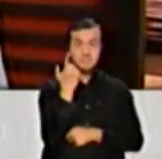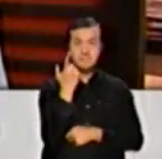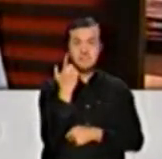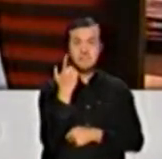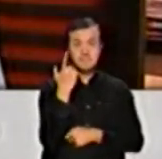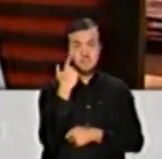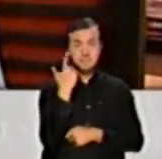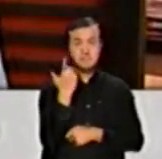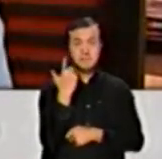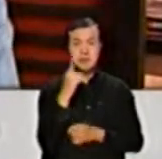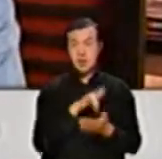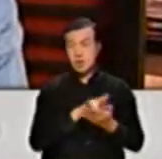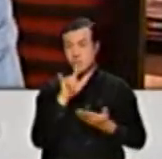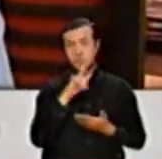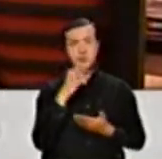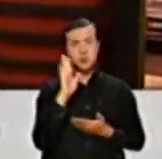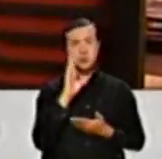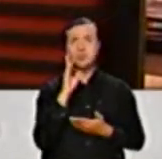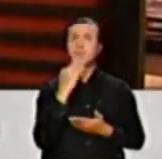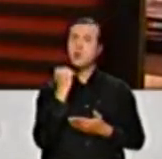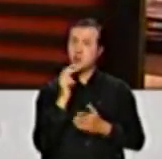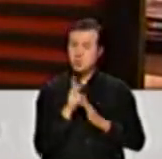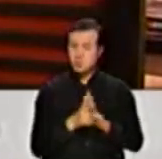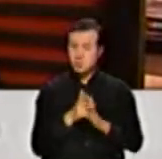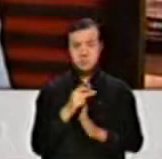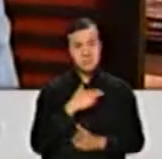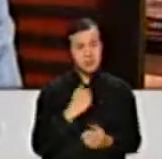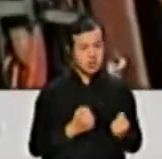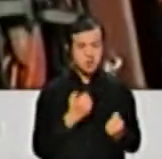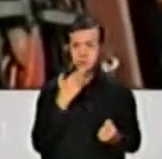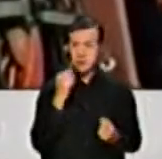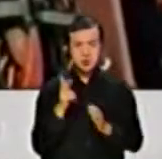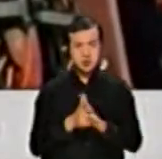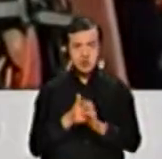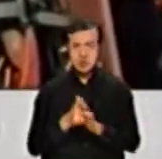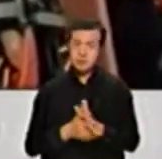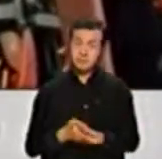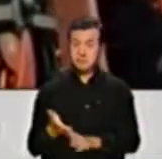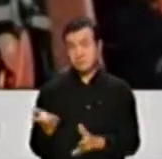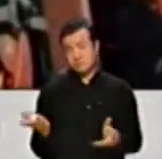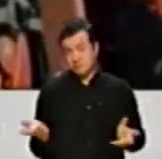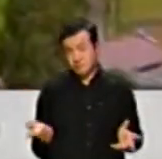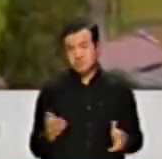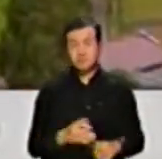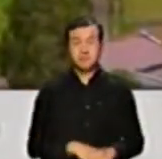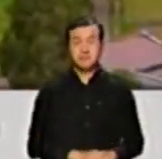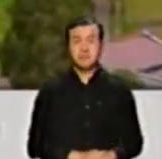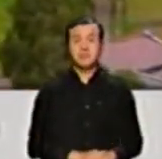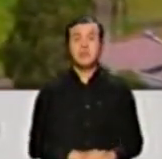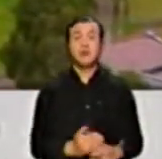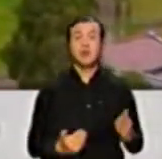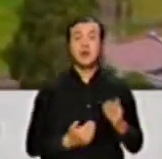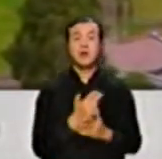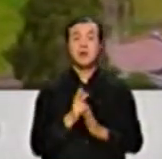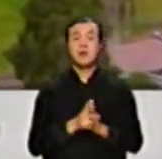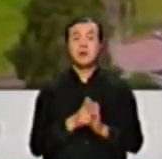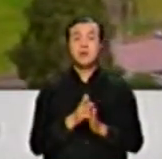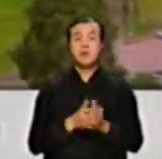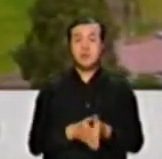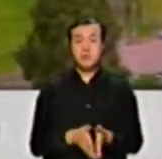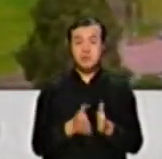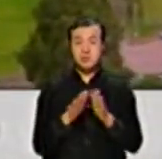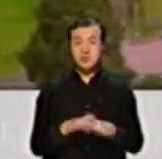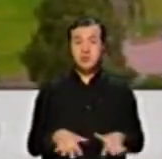vez de irme en avión, voy en tren. En vez de irme en mi carro, voy en tren. Según la planificación, la nueva ruta ferroviaria cruzará